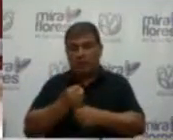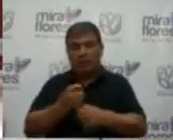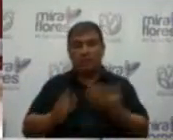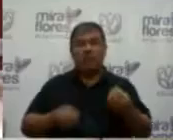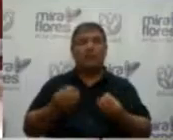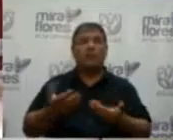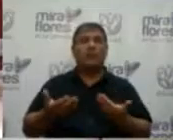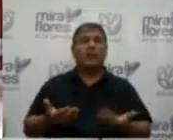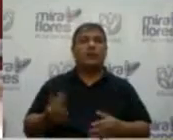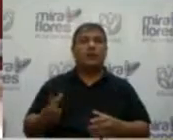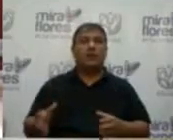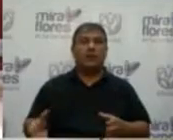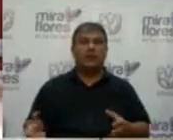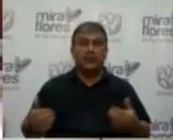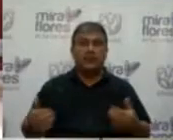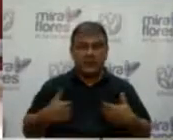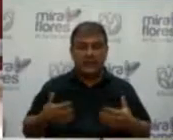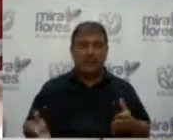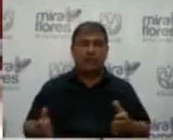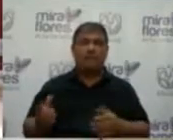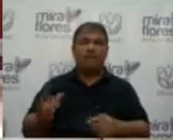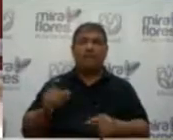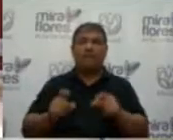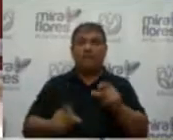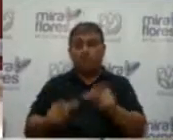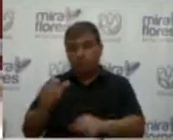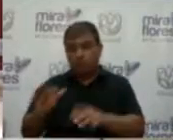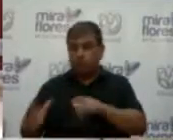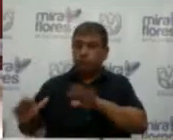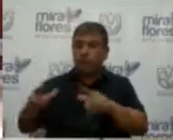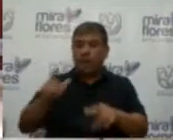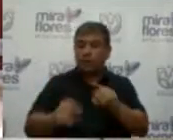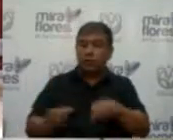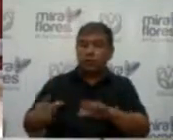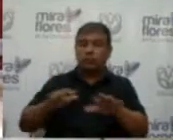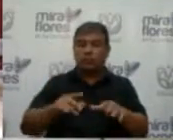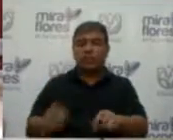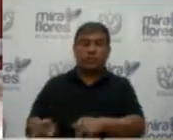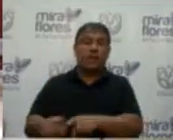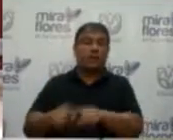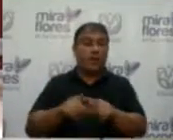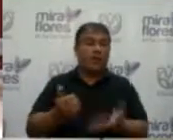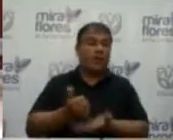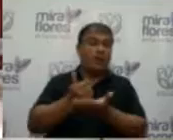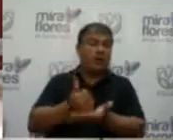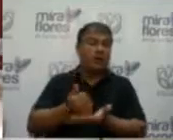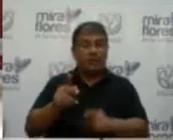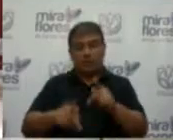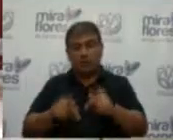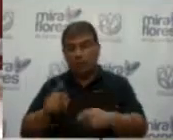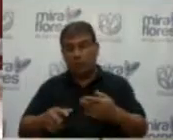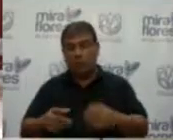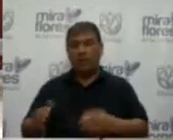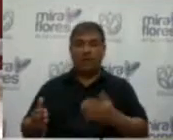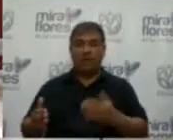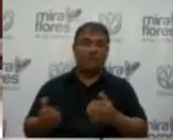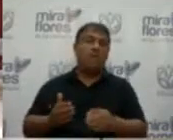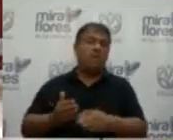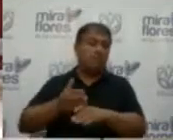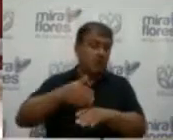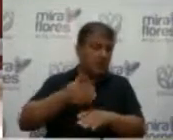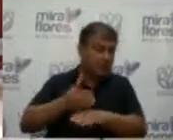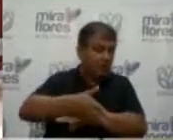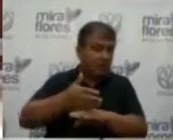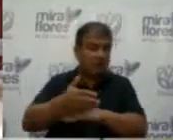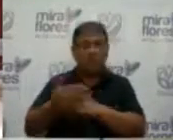para poder albergar parte de los mismos. Y esto también serviría para que las personas puedan pasar con mucha facilidad entre